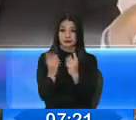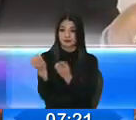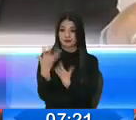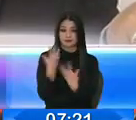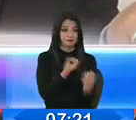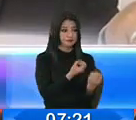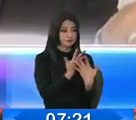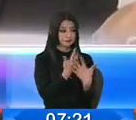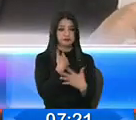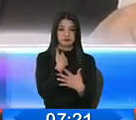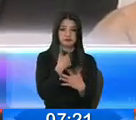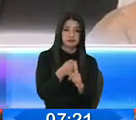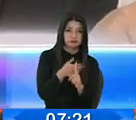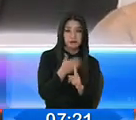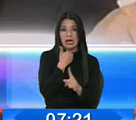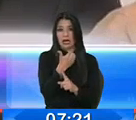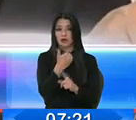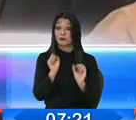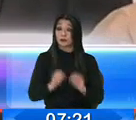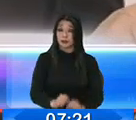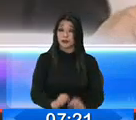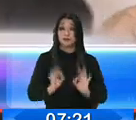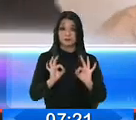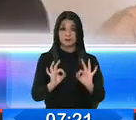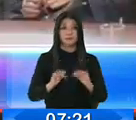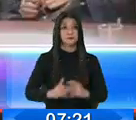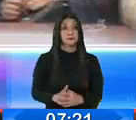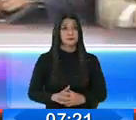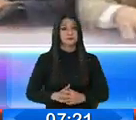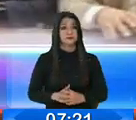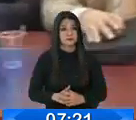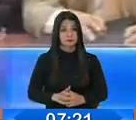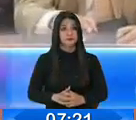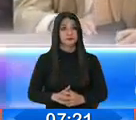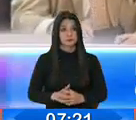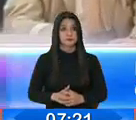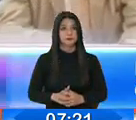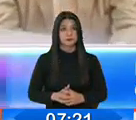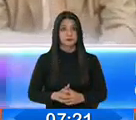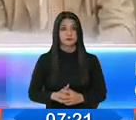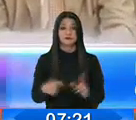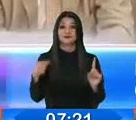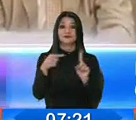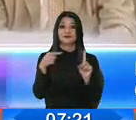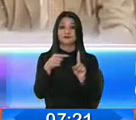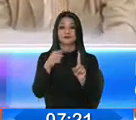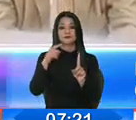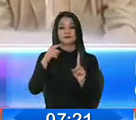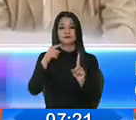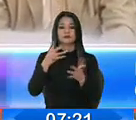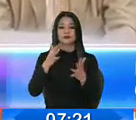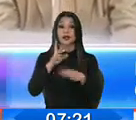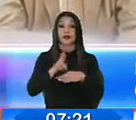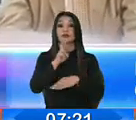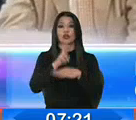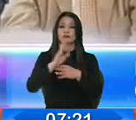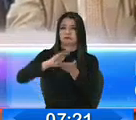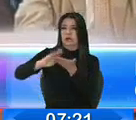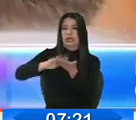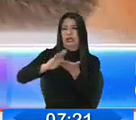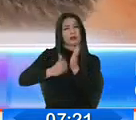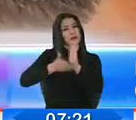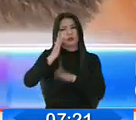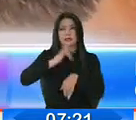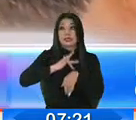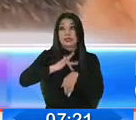pues afectados por algunas resoluciones y así empujar. En medio de la excusa del doctor Pasley por una cita médica y